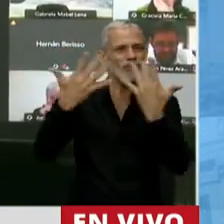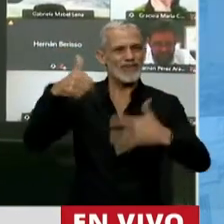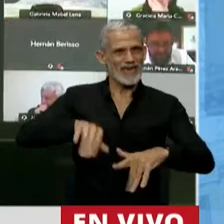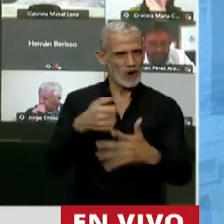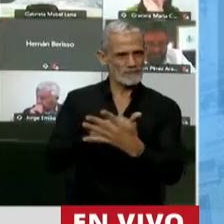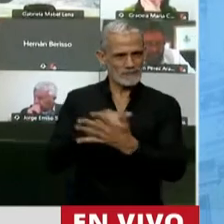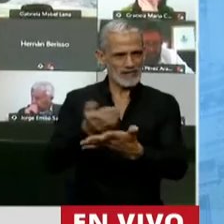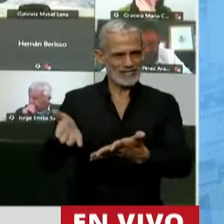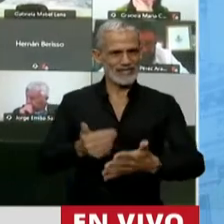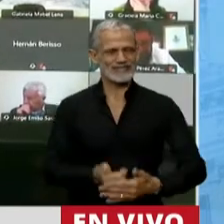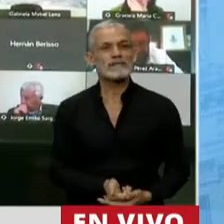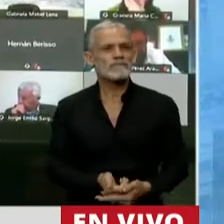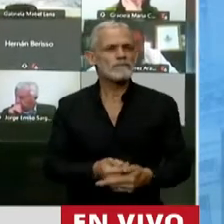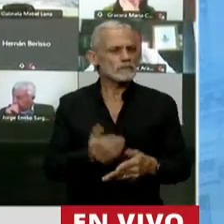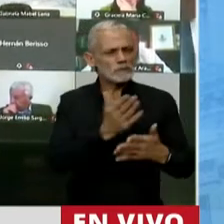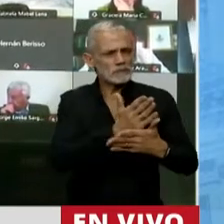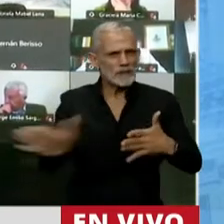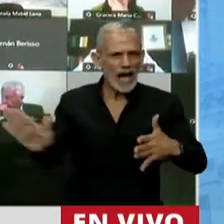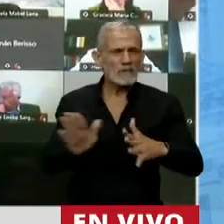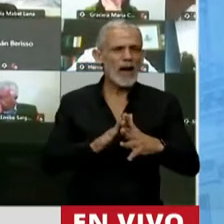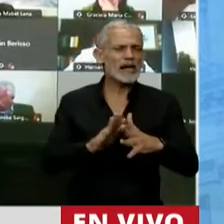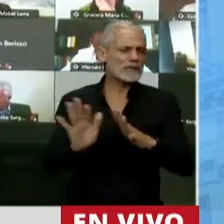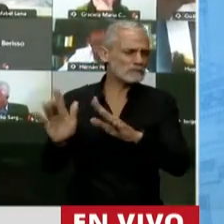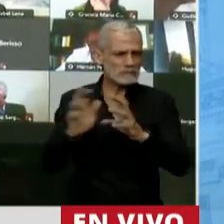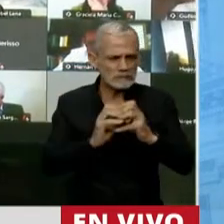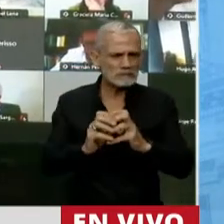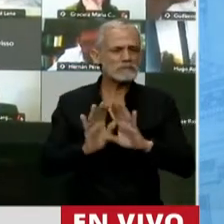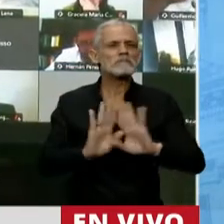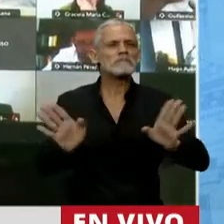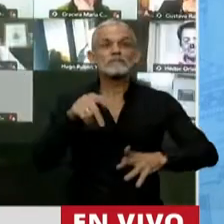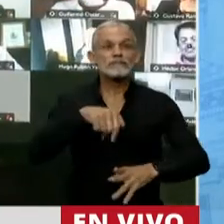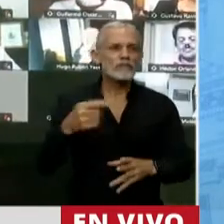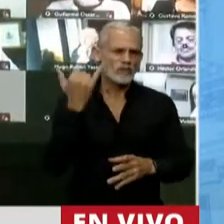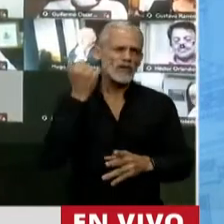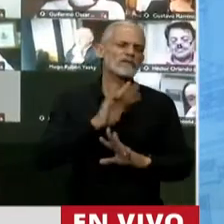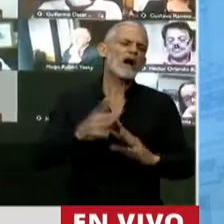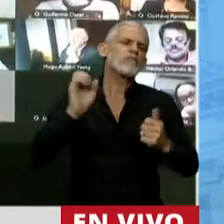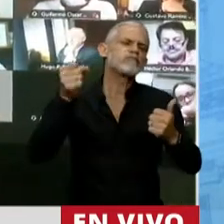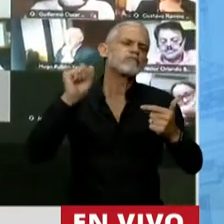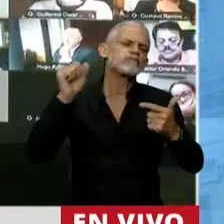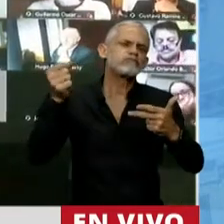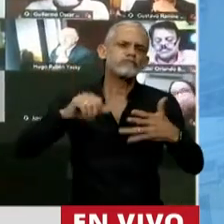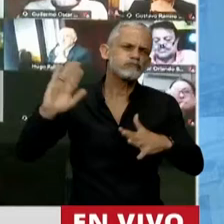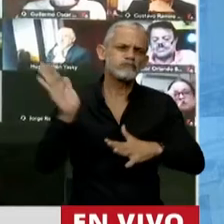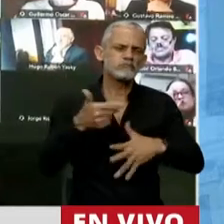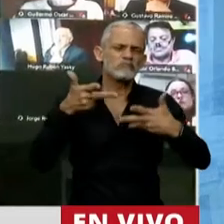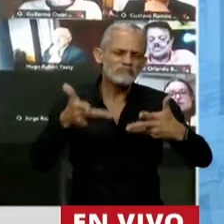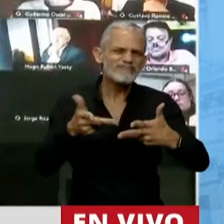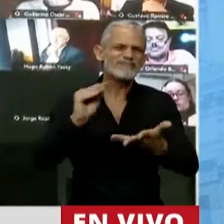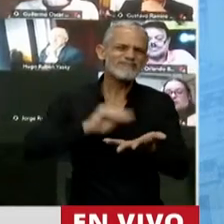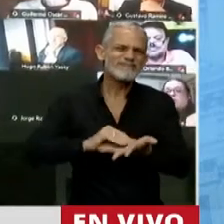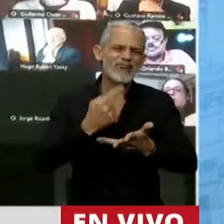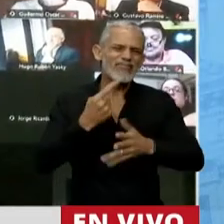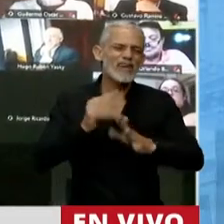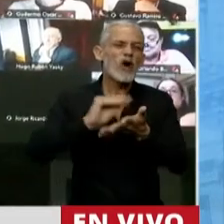Militancia. Pero bueno, más allá de todo esto, en verdad, todo se ha dicho ya. Y reitero, no voy a refutar